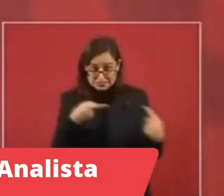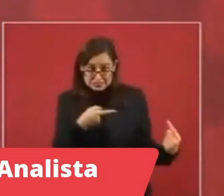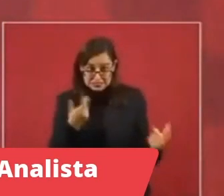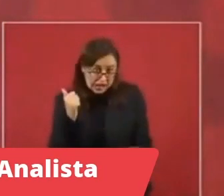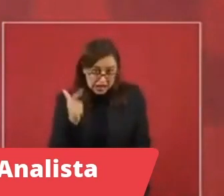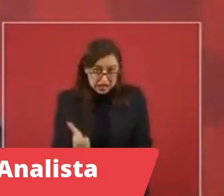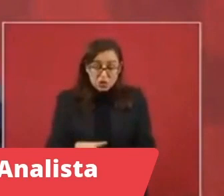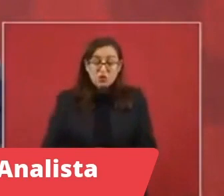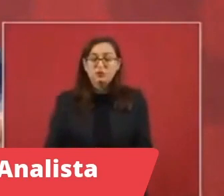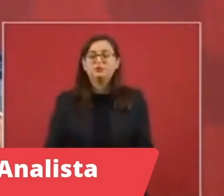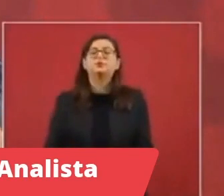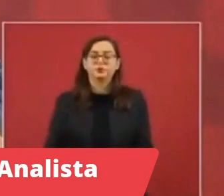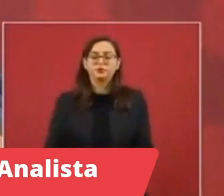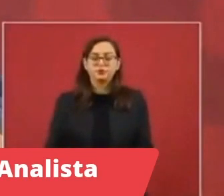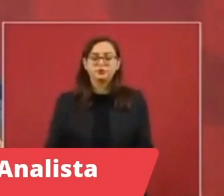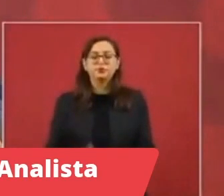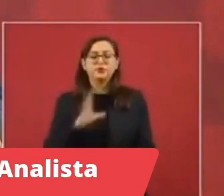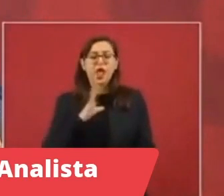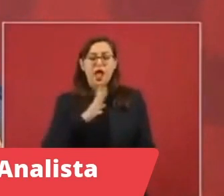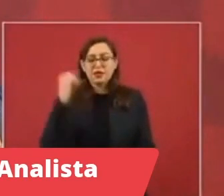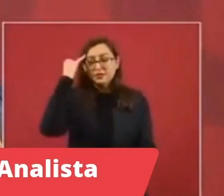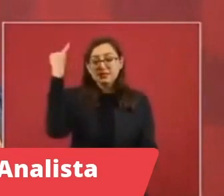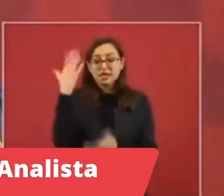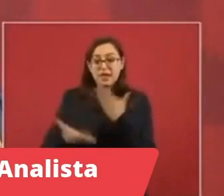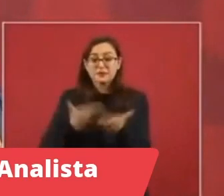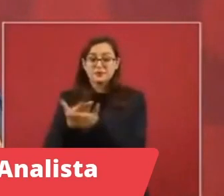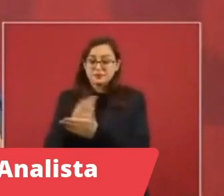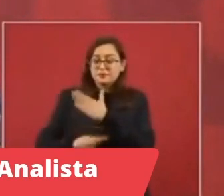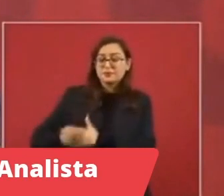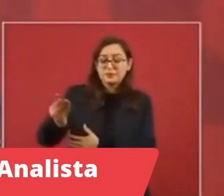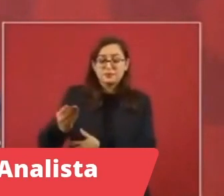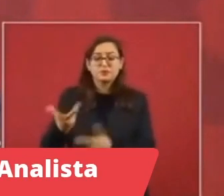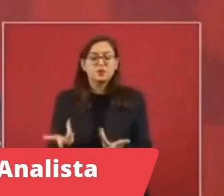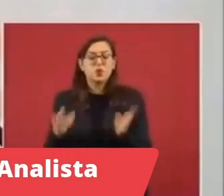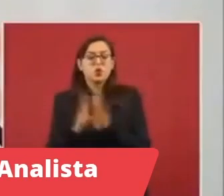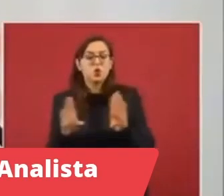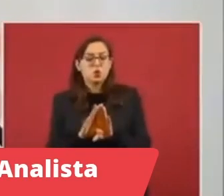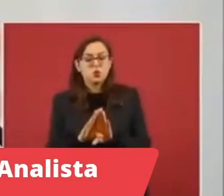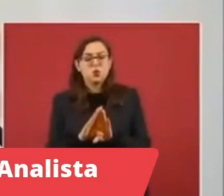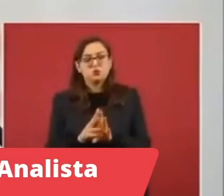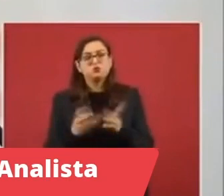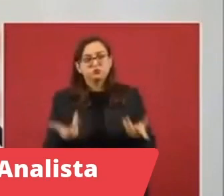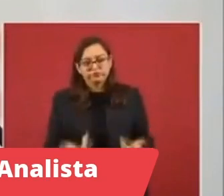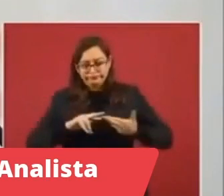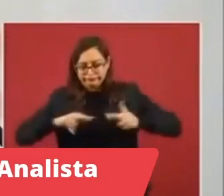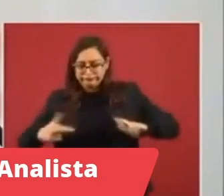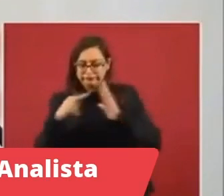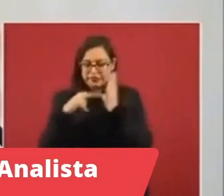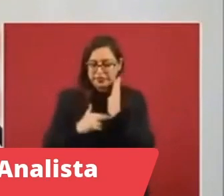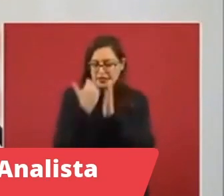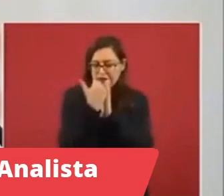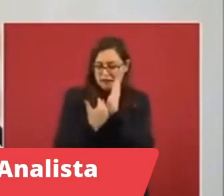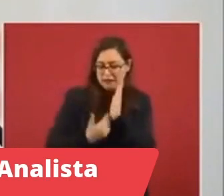nivel internacional para México. O sea, todo lo que el colega precedentemente de mí ha analizado, yo lo